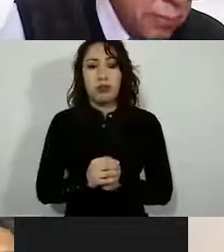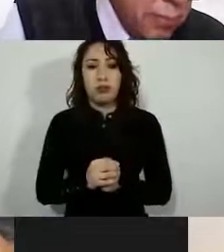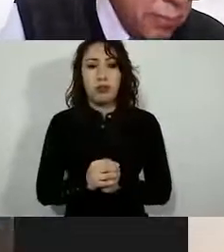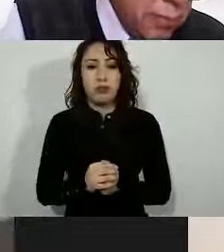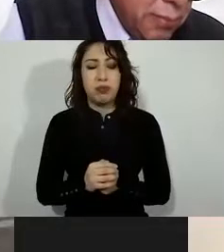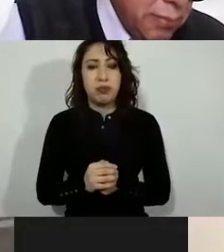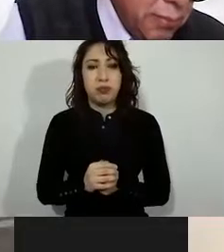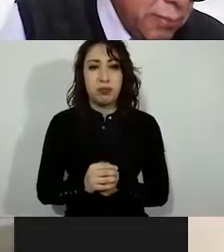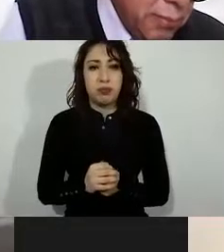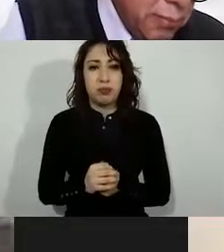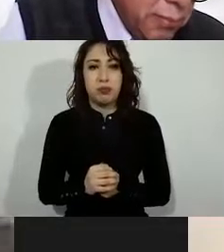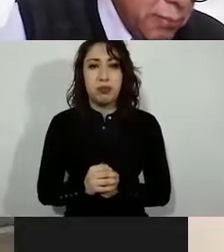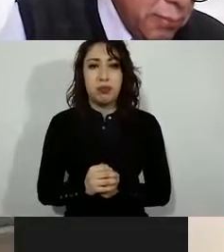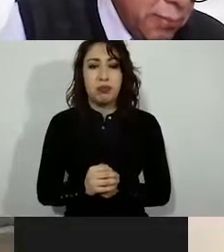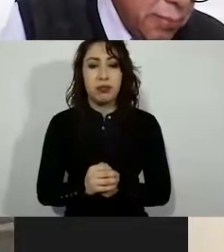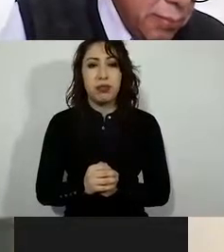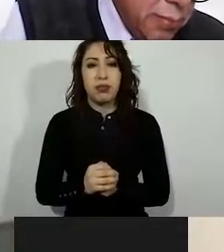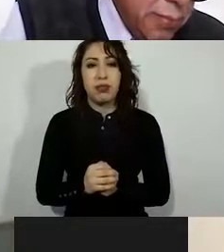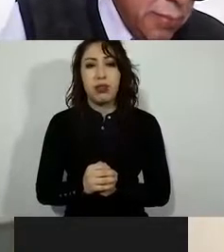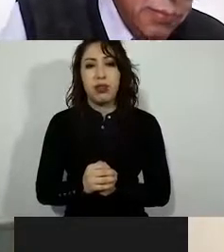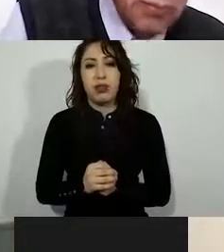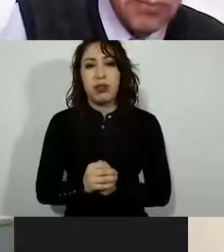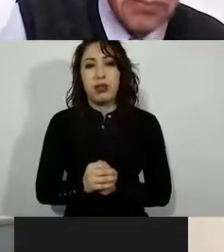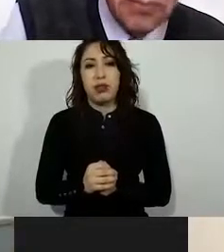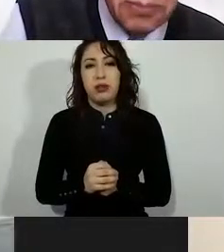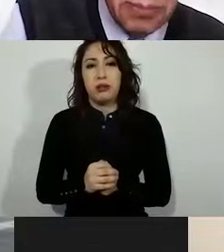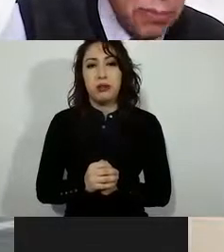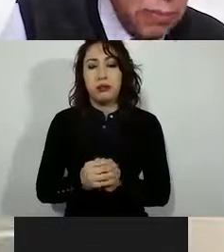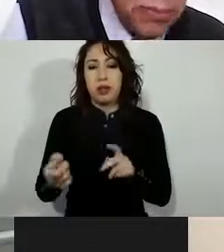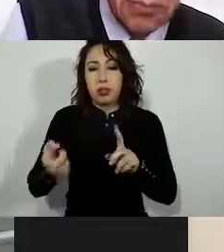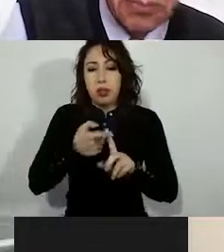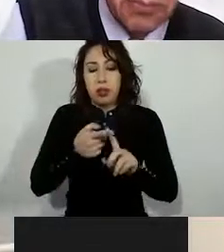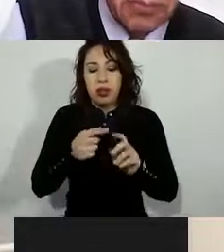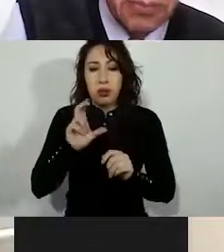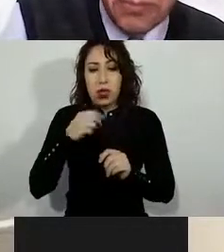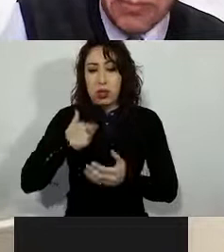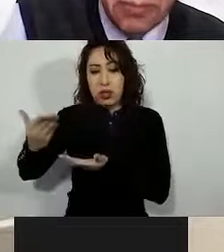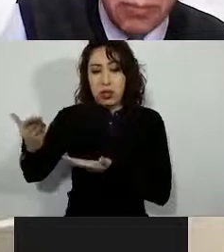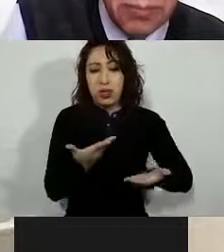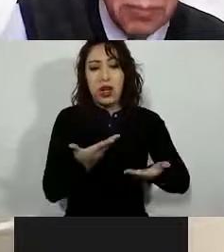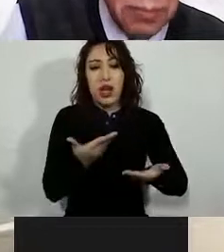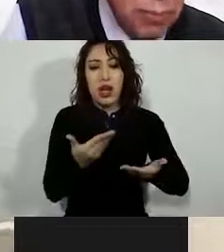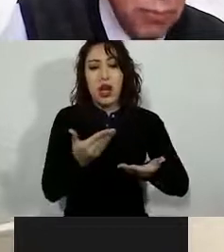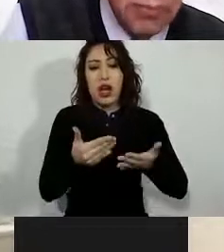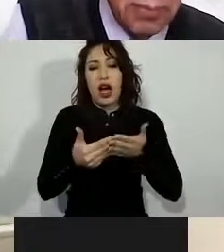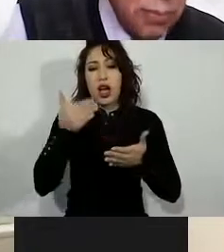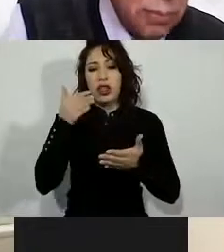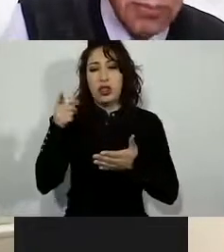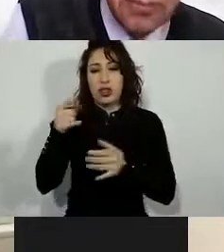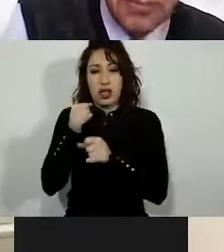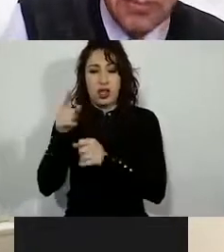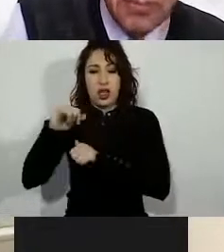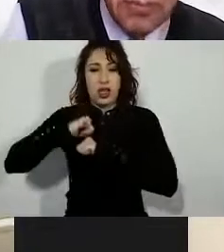bueno, primeramente me encontré con un informe que ya había preparado el